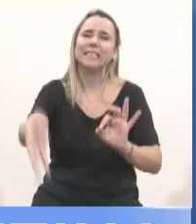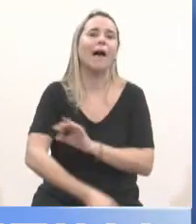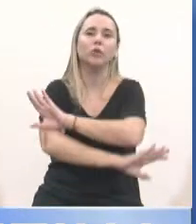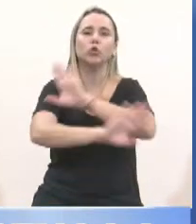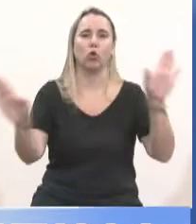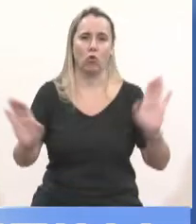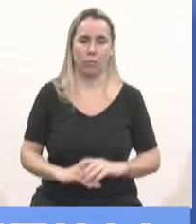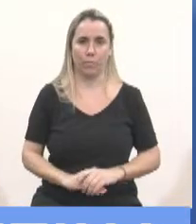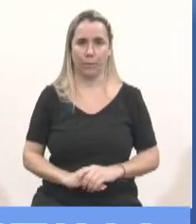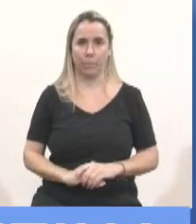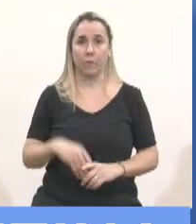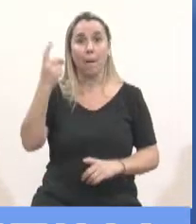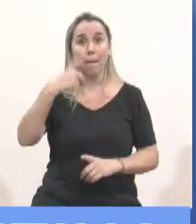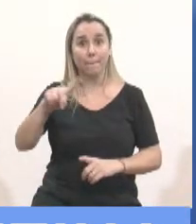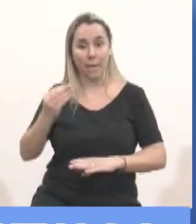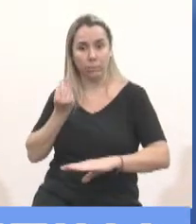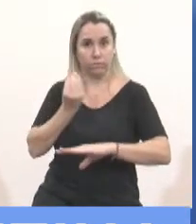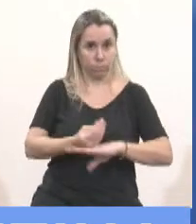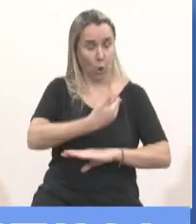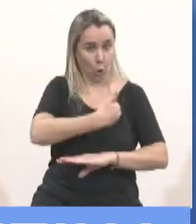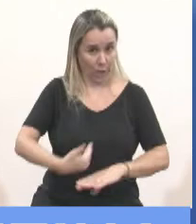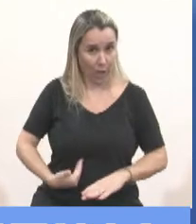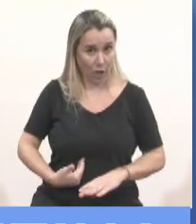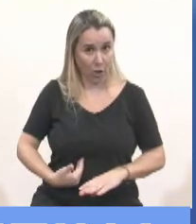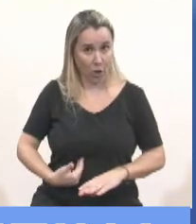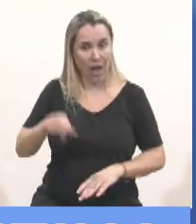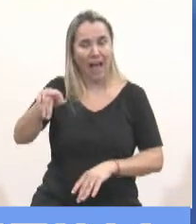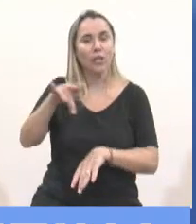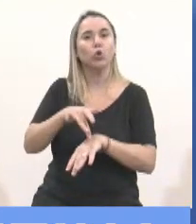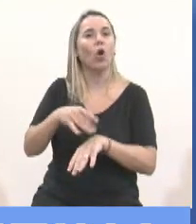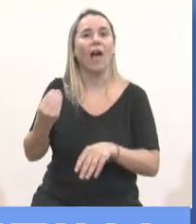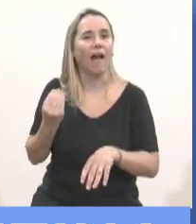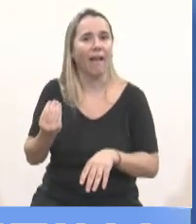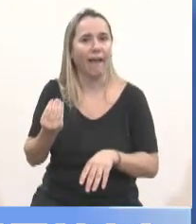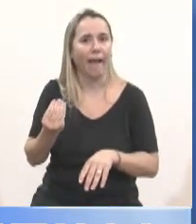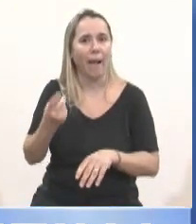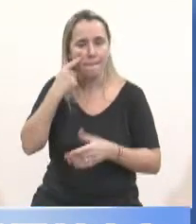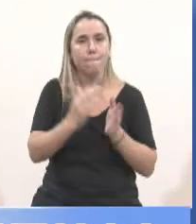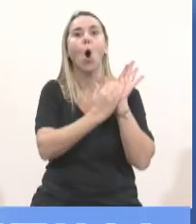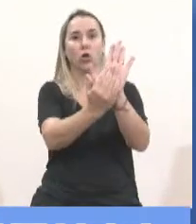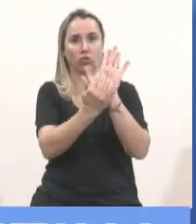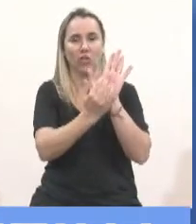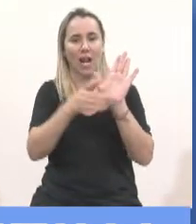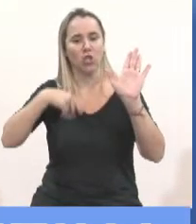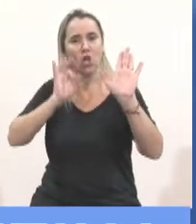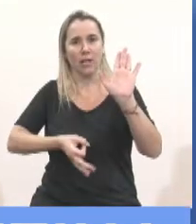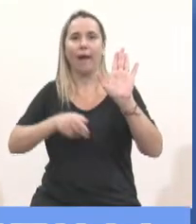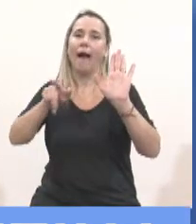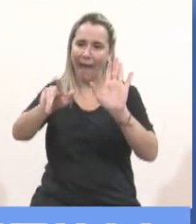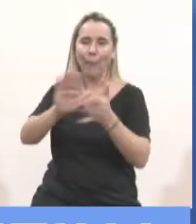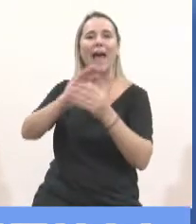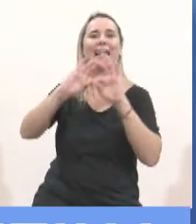todo. Pero cuando están en el gobierno y les toca mostrar lo que saben, ahí están los